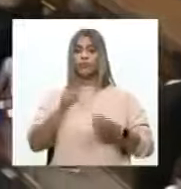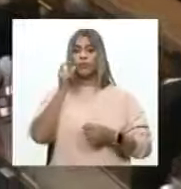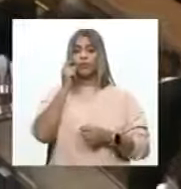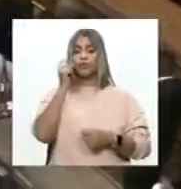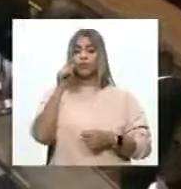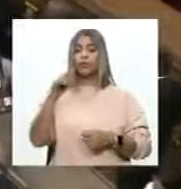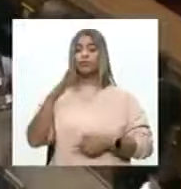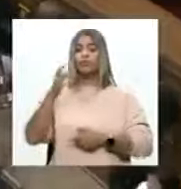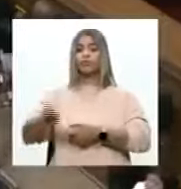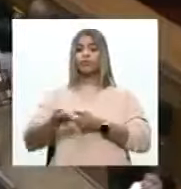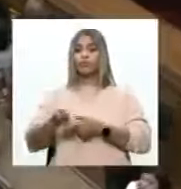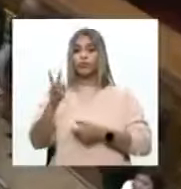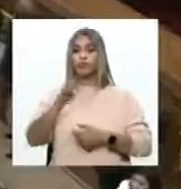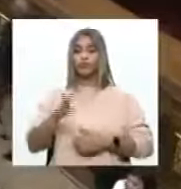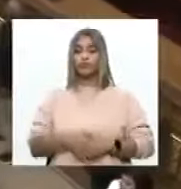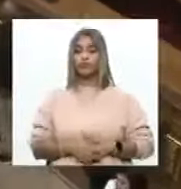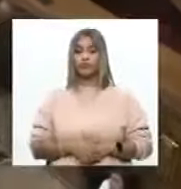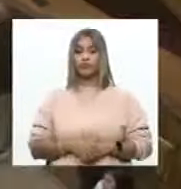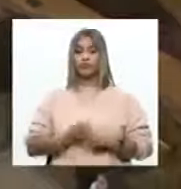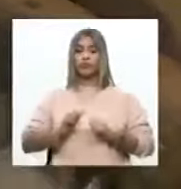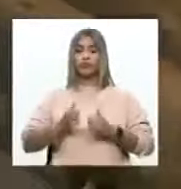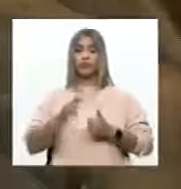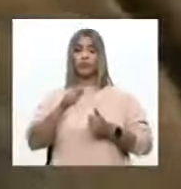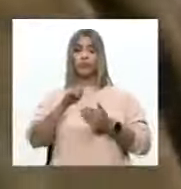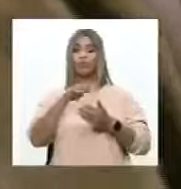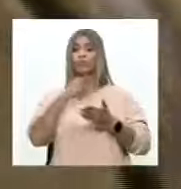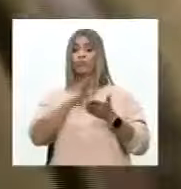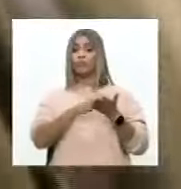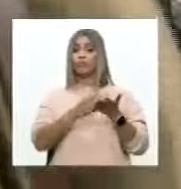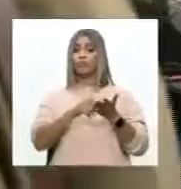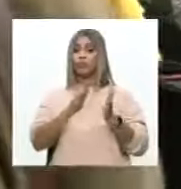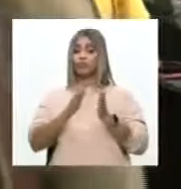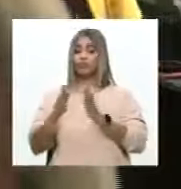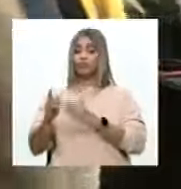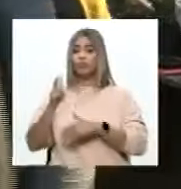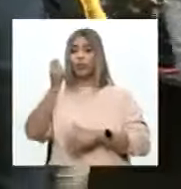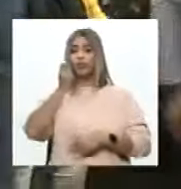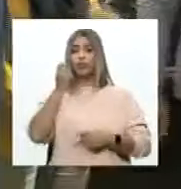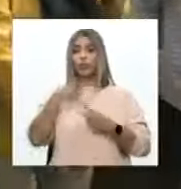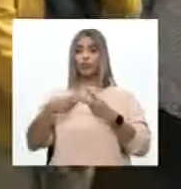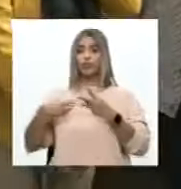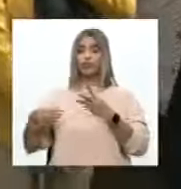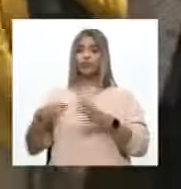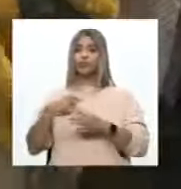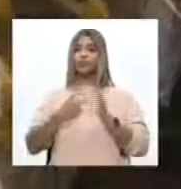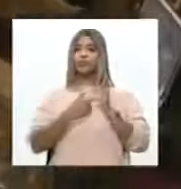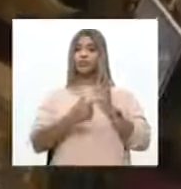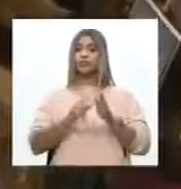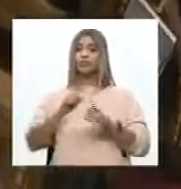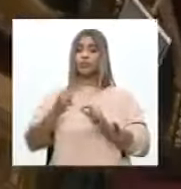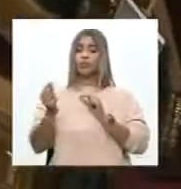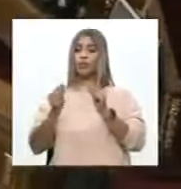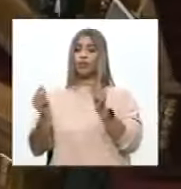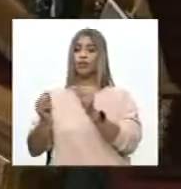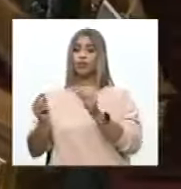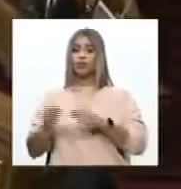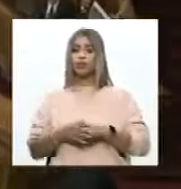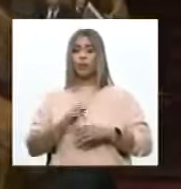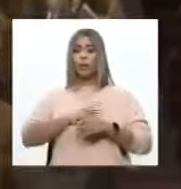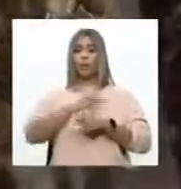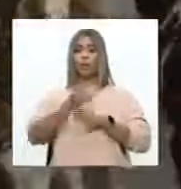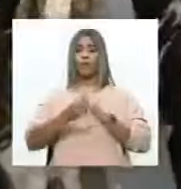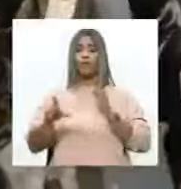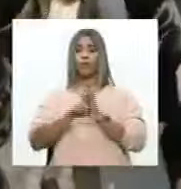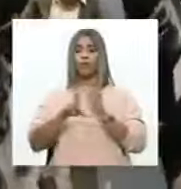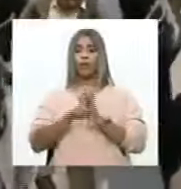del Soldado Venezolano. Iniciando con la agenda del día, el diputado Ramón Lobo presentó la primera discusión del proyecto de